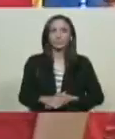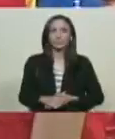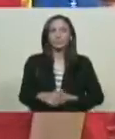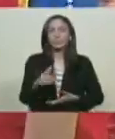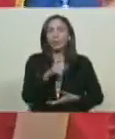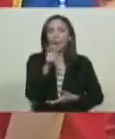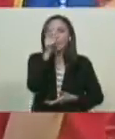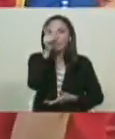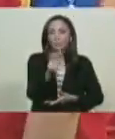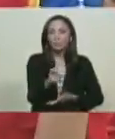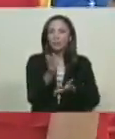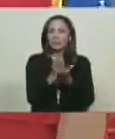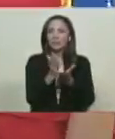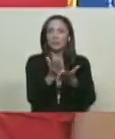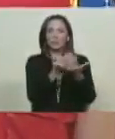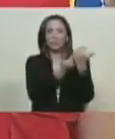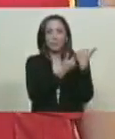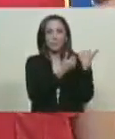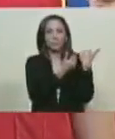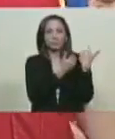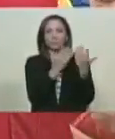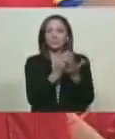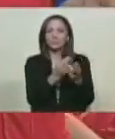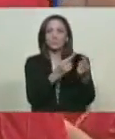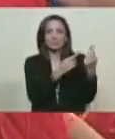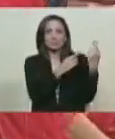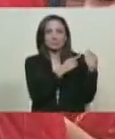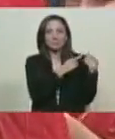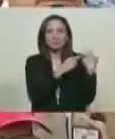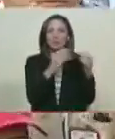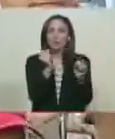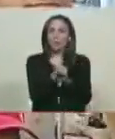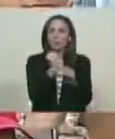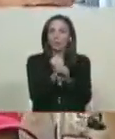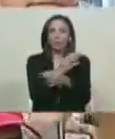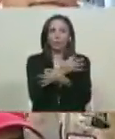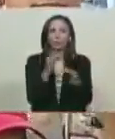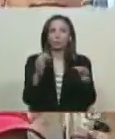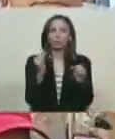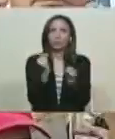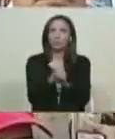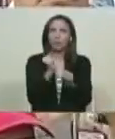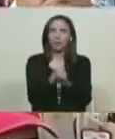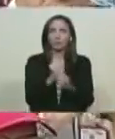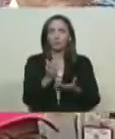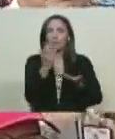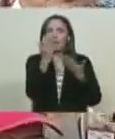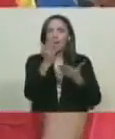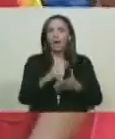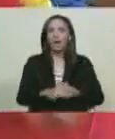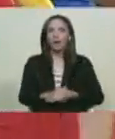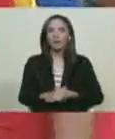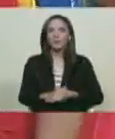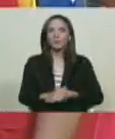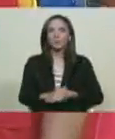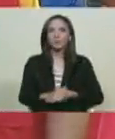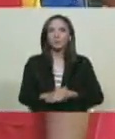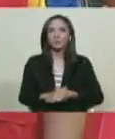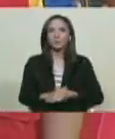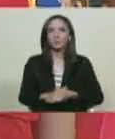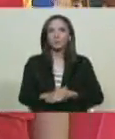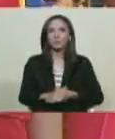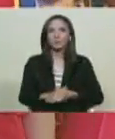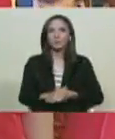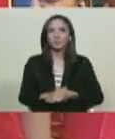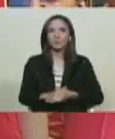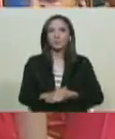sentimos representados detrás de Fontur. Y nosotros decimos Eloy Zurbarán y no sabemos quién es, pero si decimos Chiquitín, sí sabemos quién